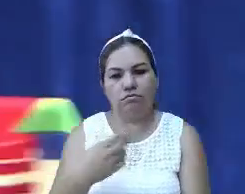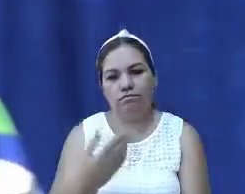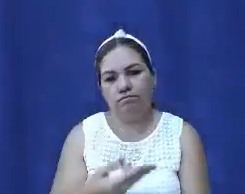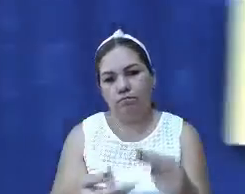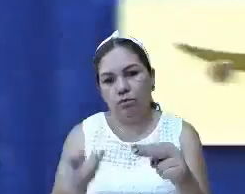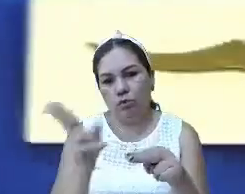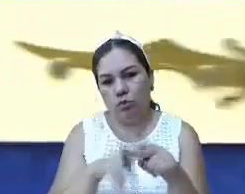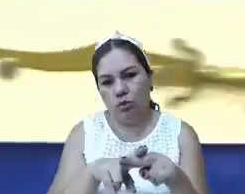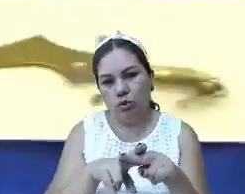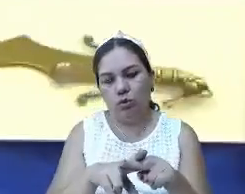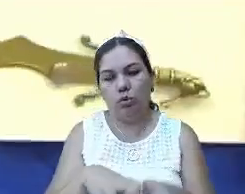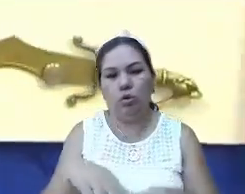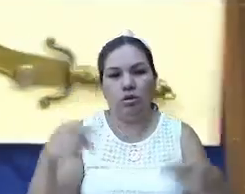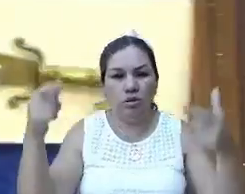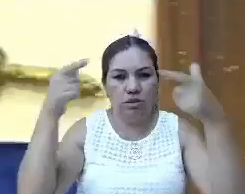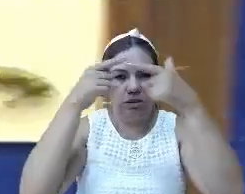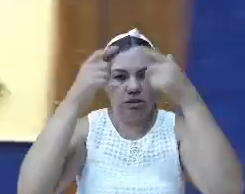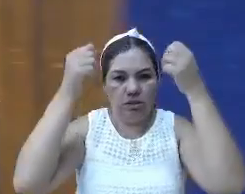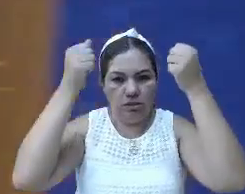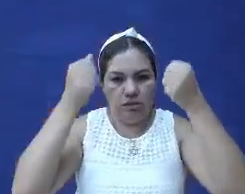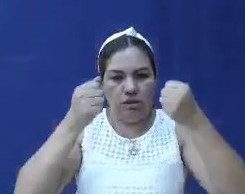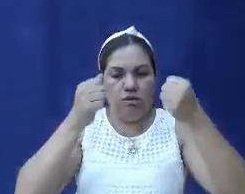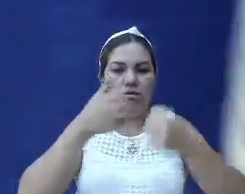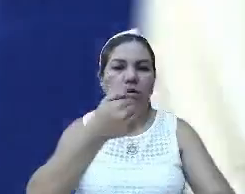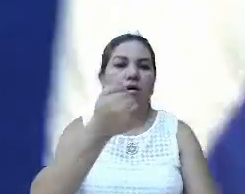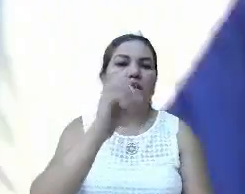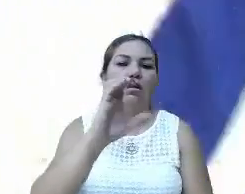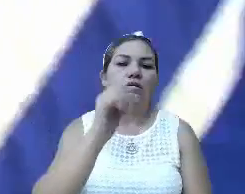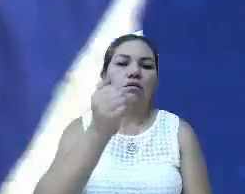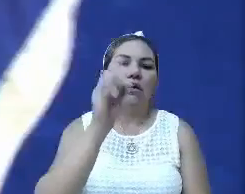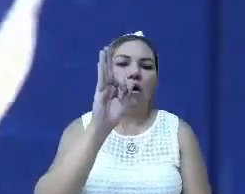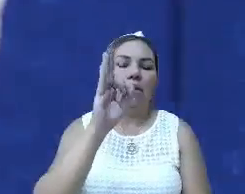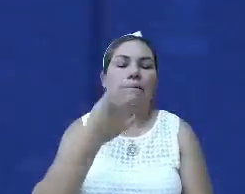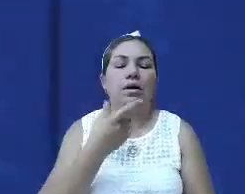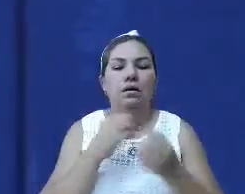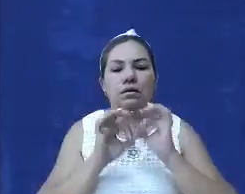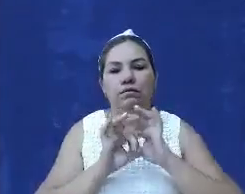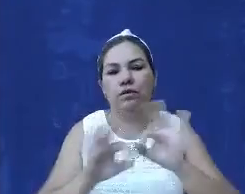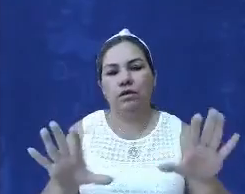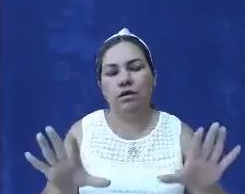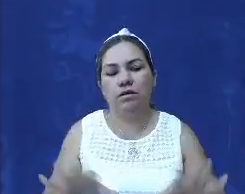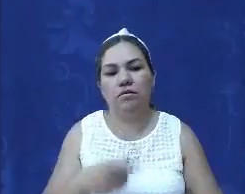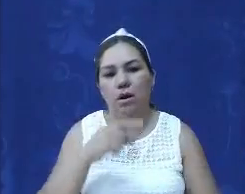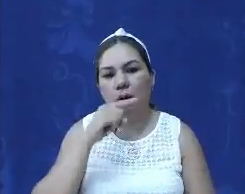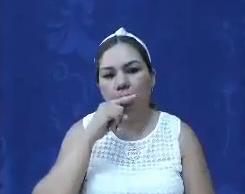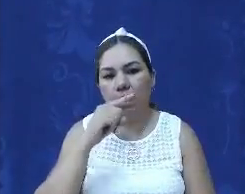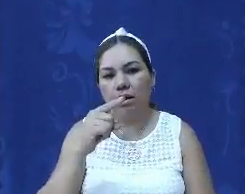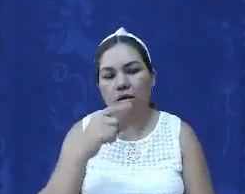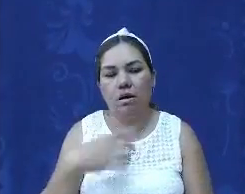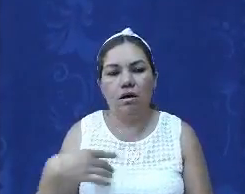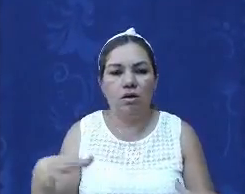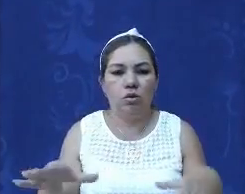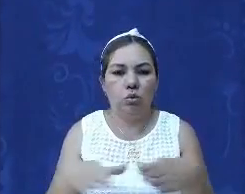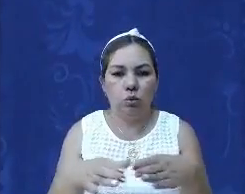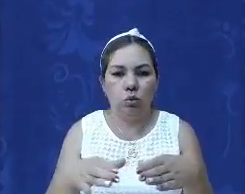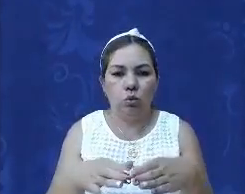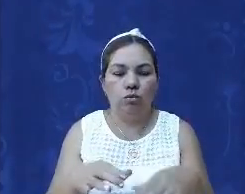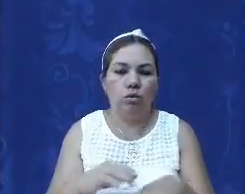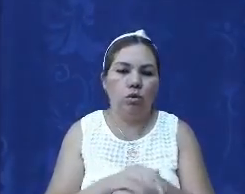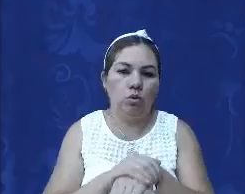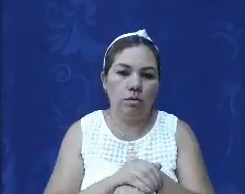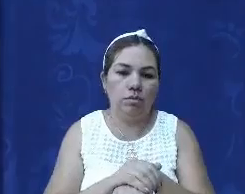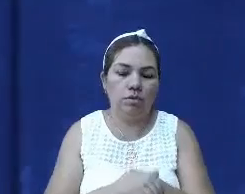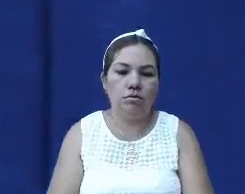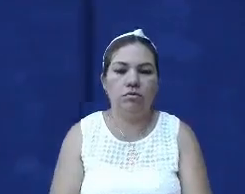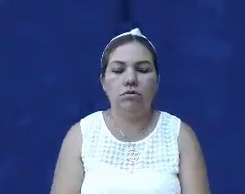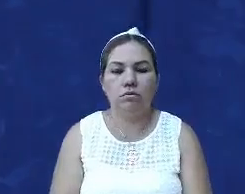muera, para liberar de la mala junta al rey Josafat. Si Dios te ama tanto,